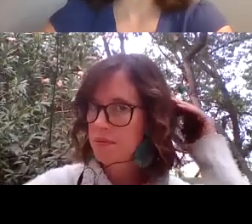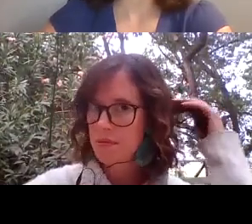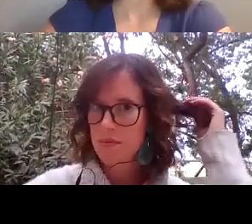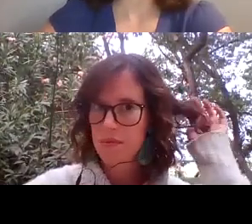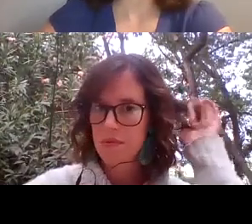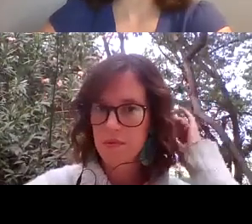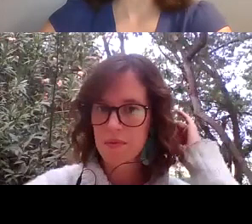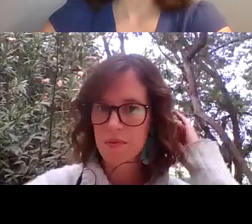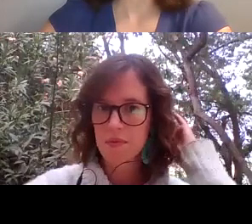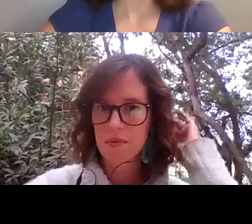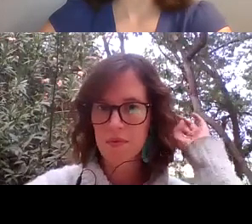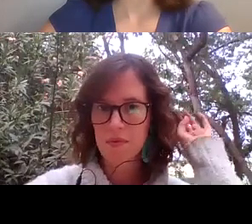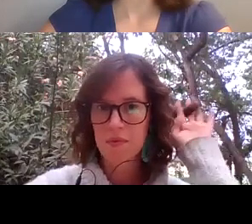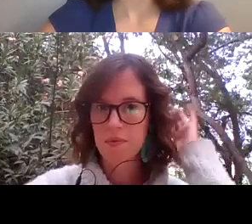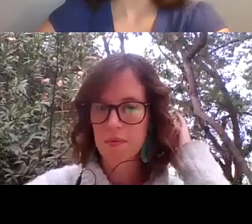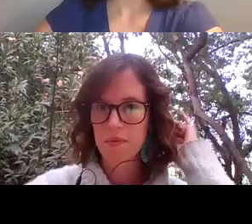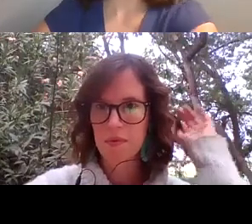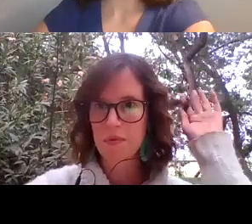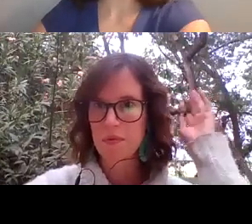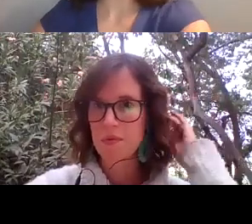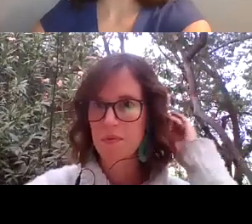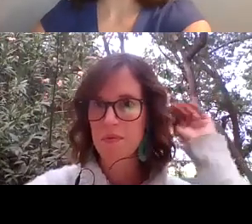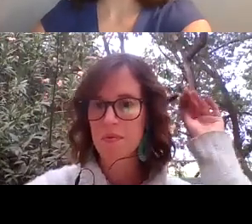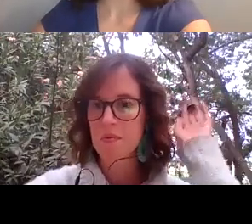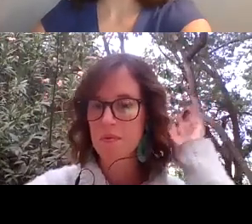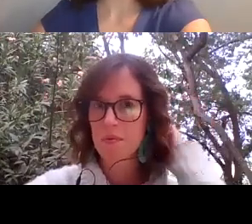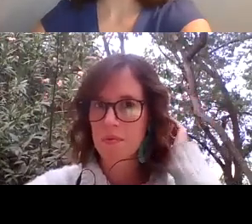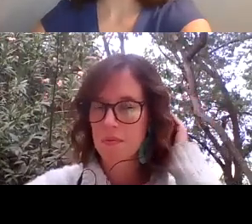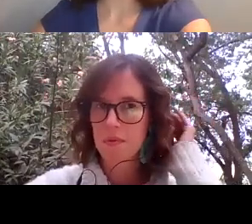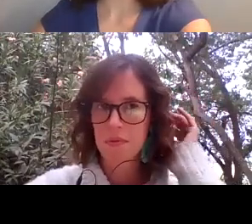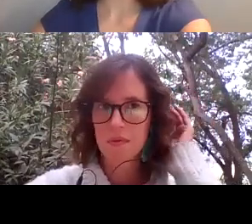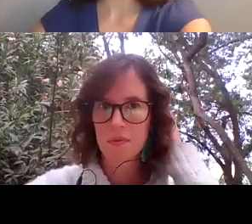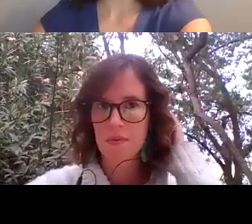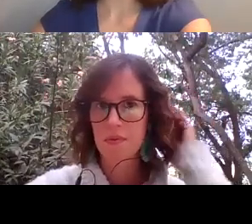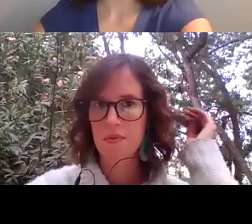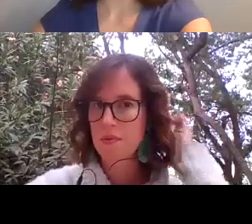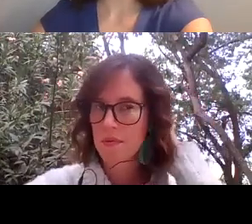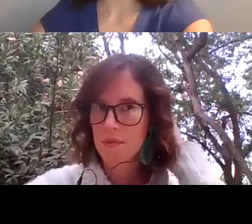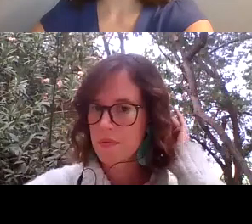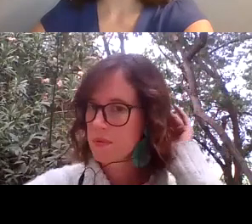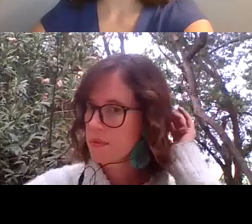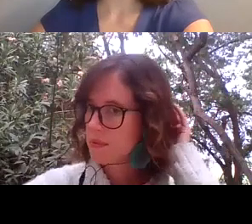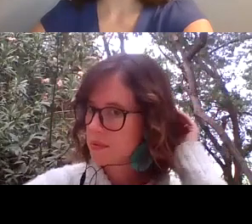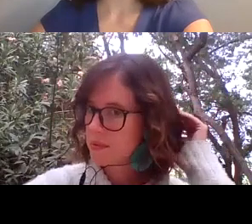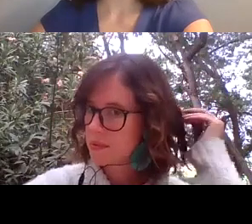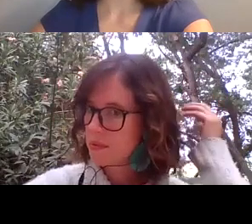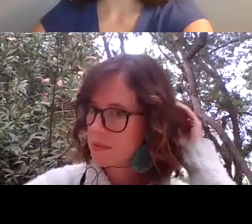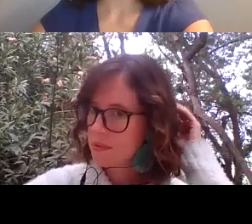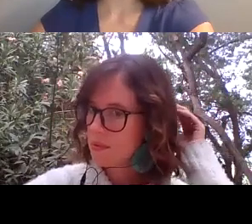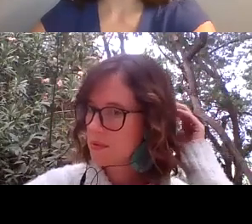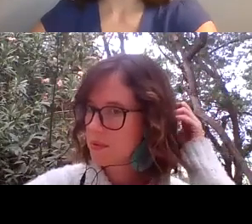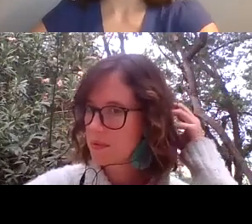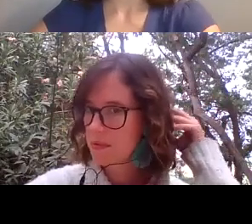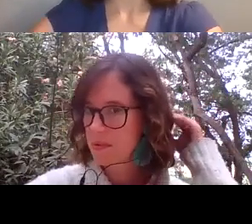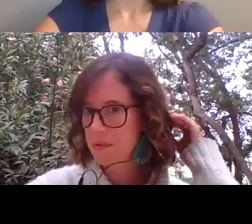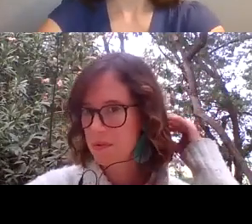Ahora sí, con todo gusto, si tienen alguna pregunta, podemos utilizar el chat. La pueden escribir allí o pueden levantar también su